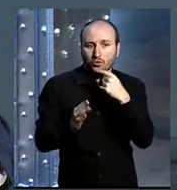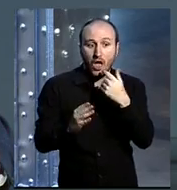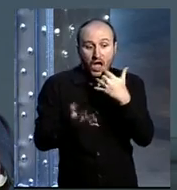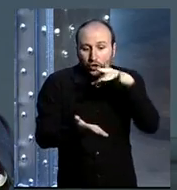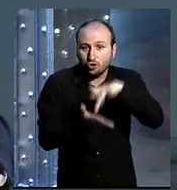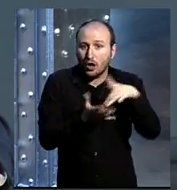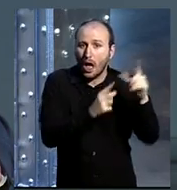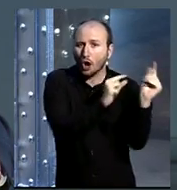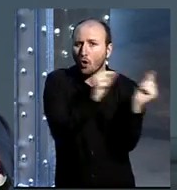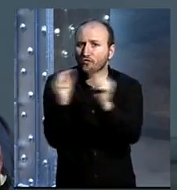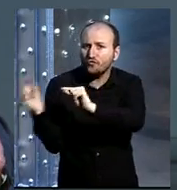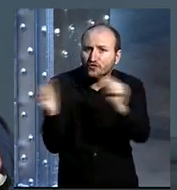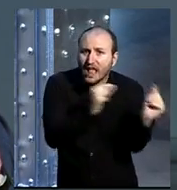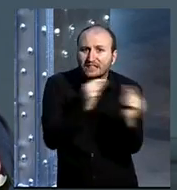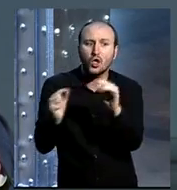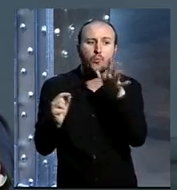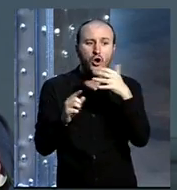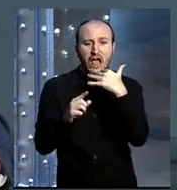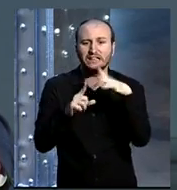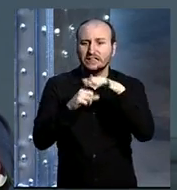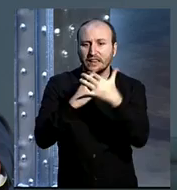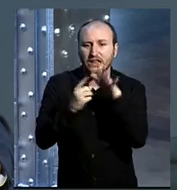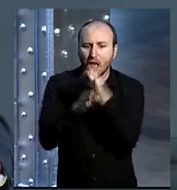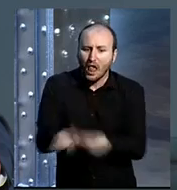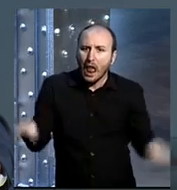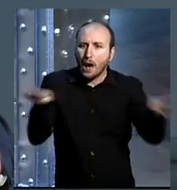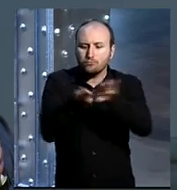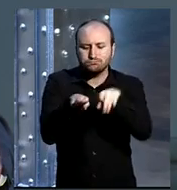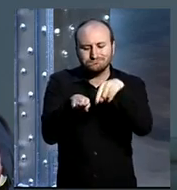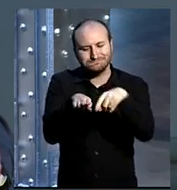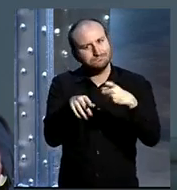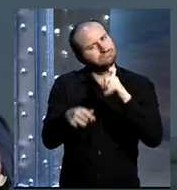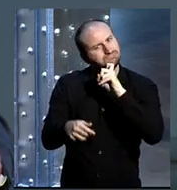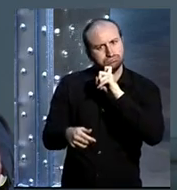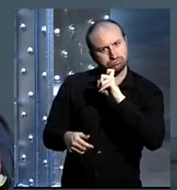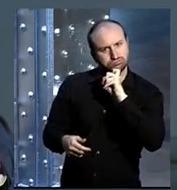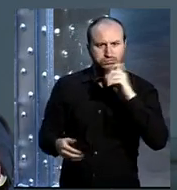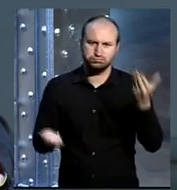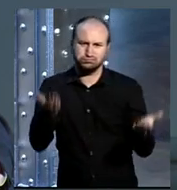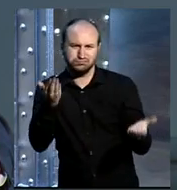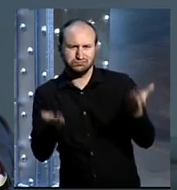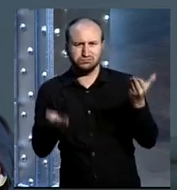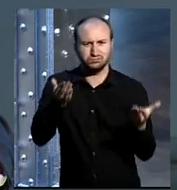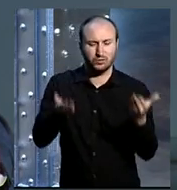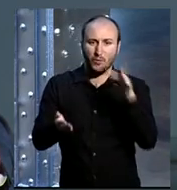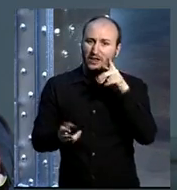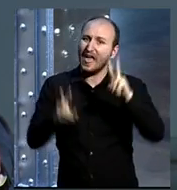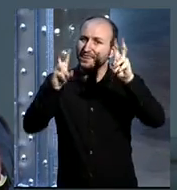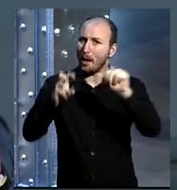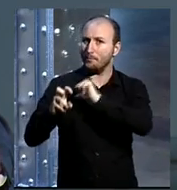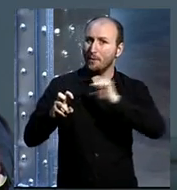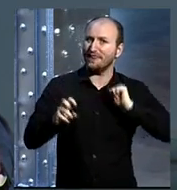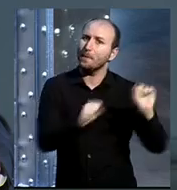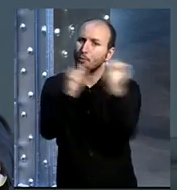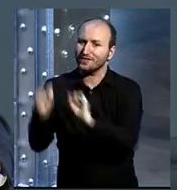en un primer equilibrio difícil, y es que, bueno, es un derecho el de la privacidad